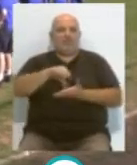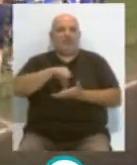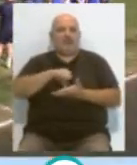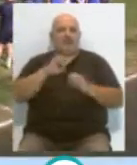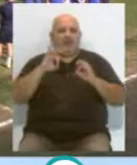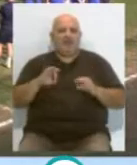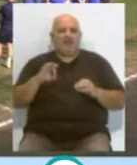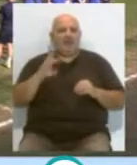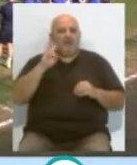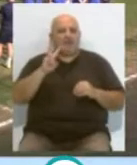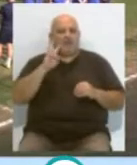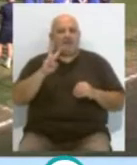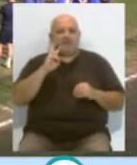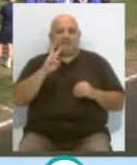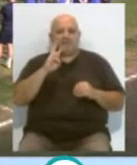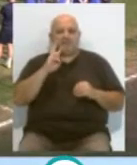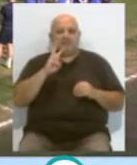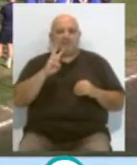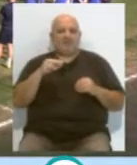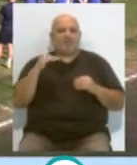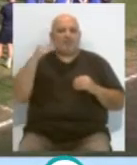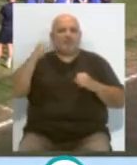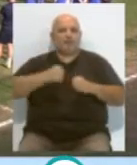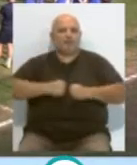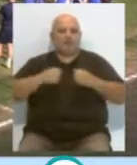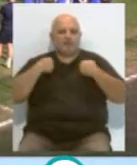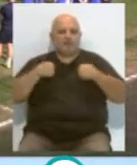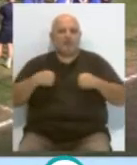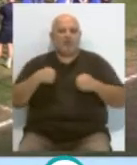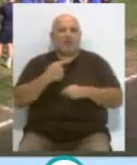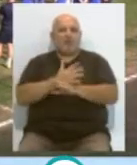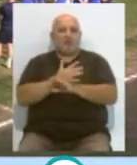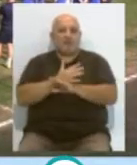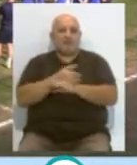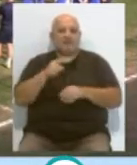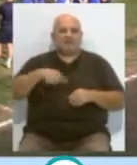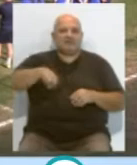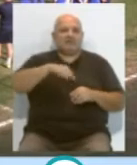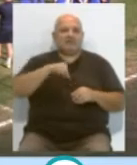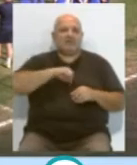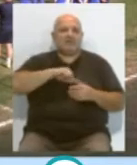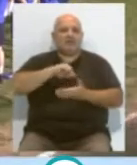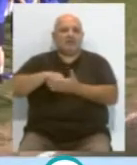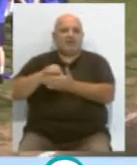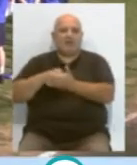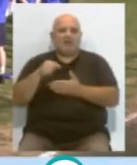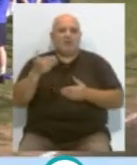también. Estamos viendo que la envergadura física de los futbolistas que se están fichando es importante. Porque